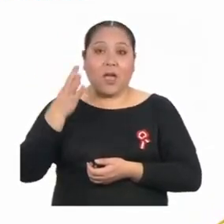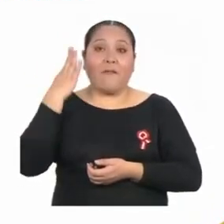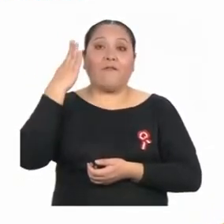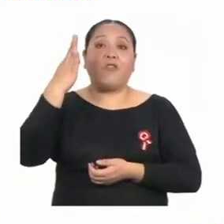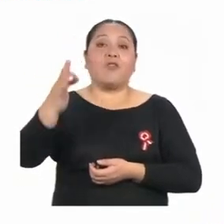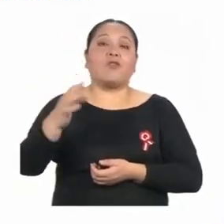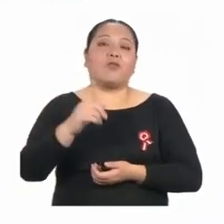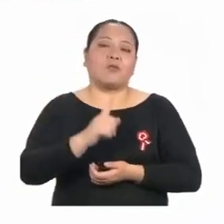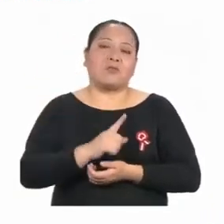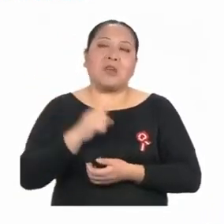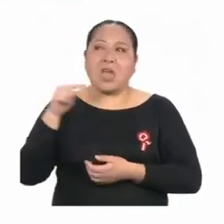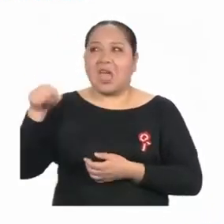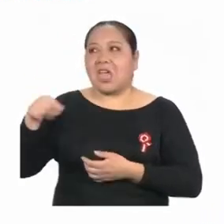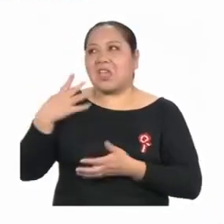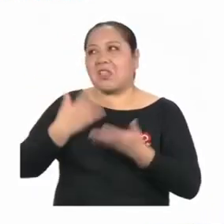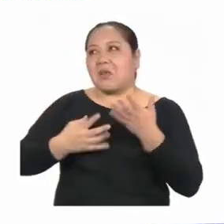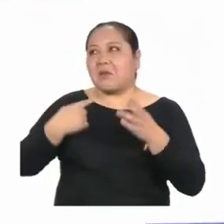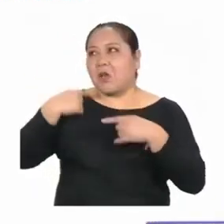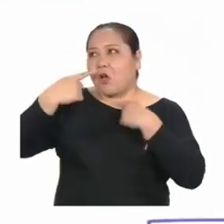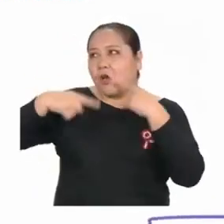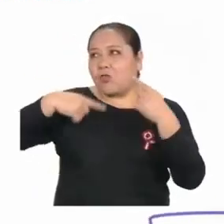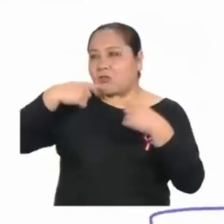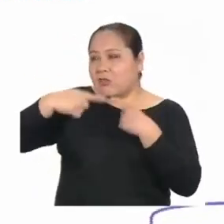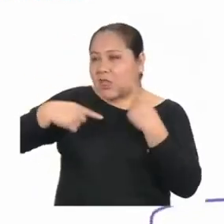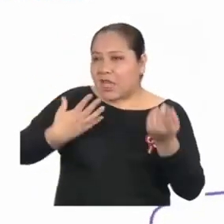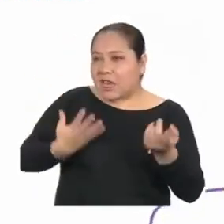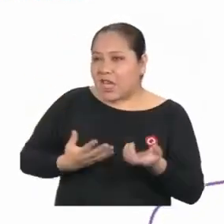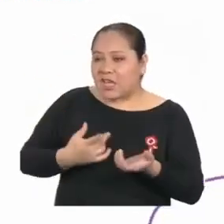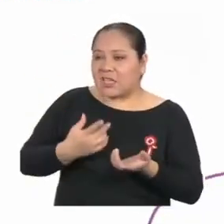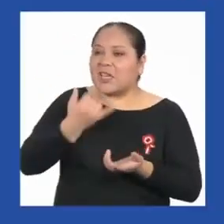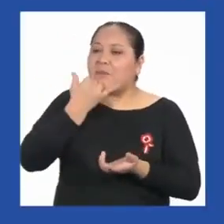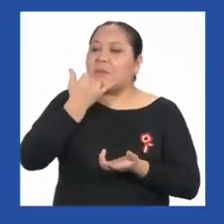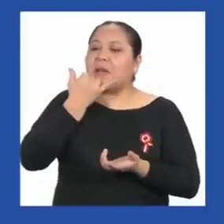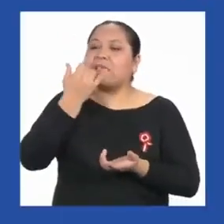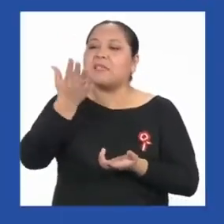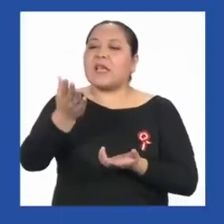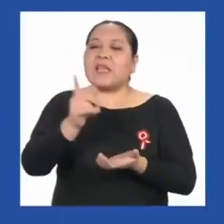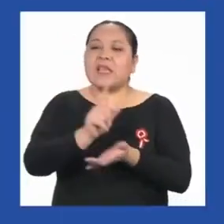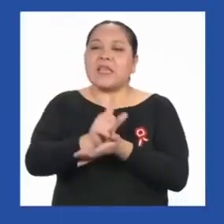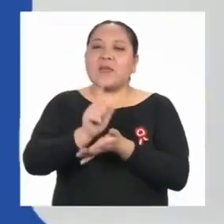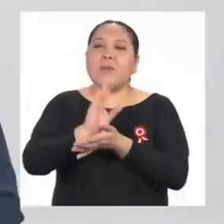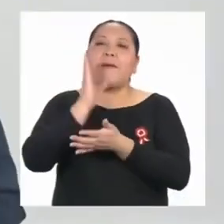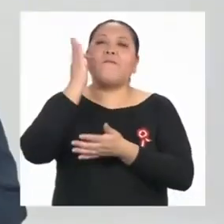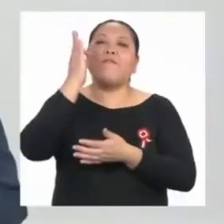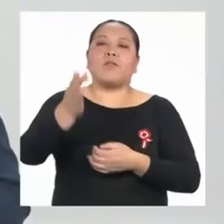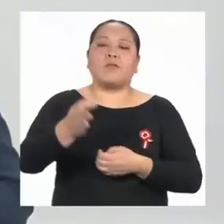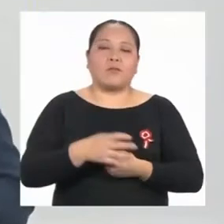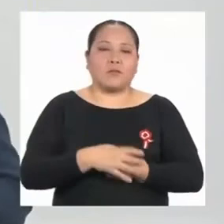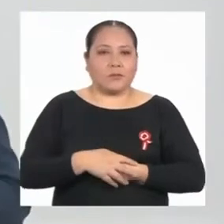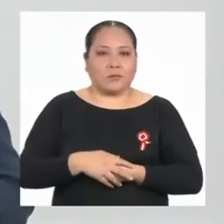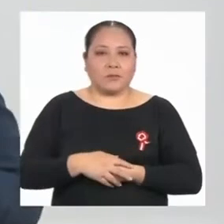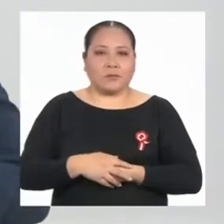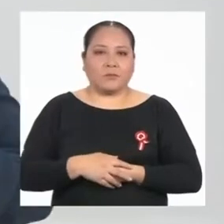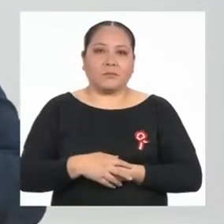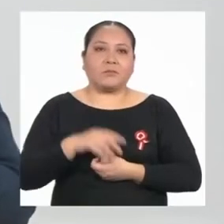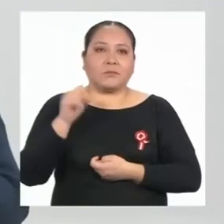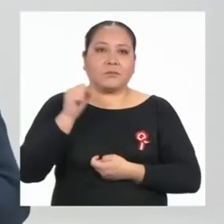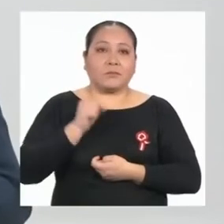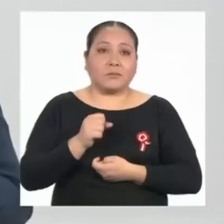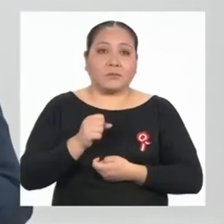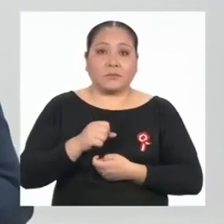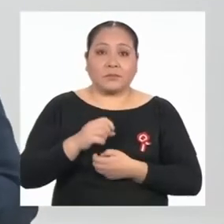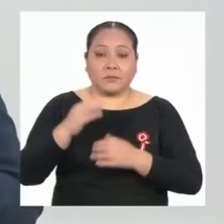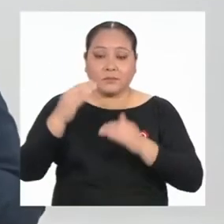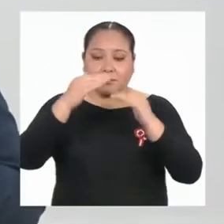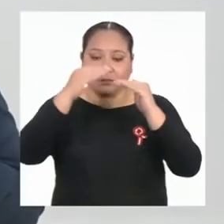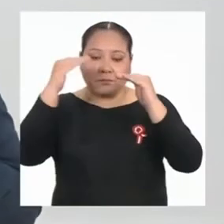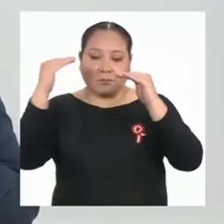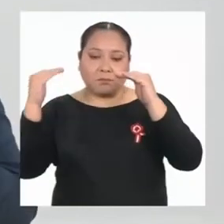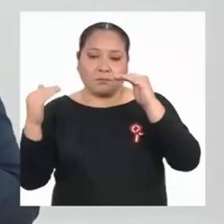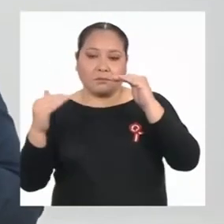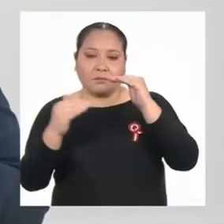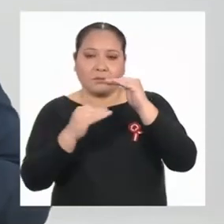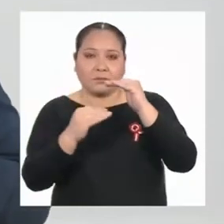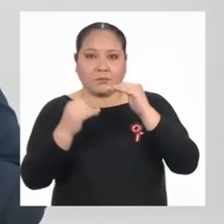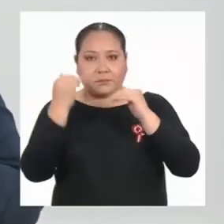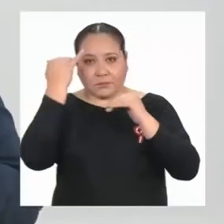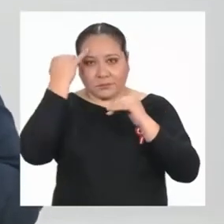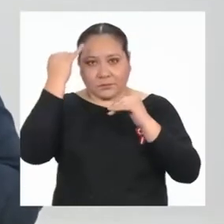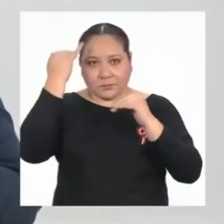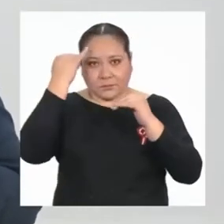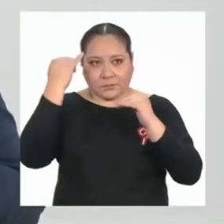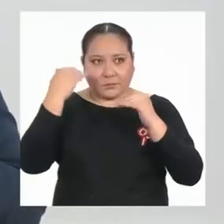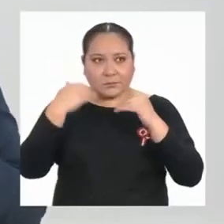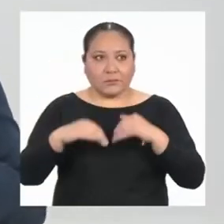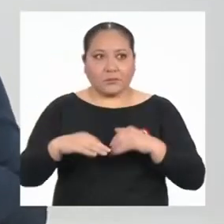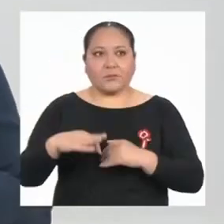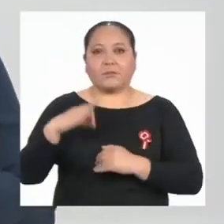ver en Lima en un futuro, o las que no quisiera que sigan ahí. También hay un subtítulo, una idea para